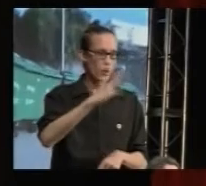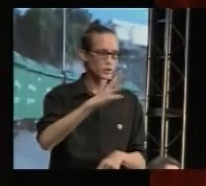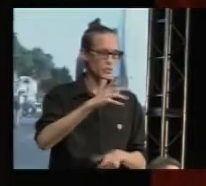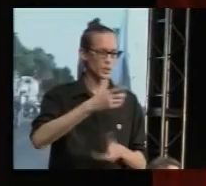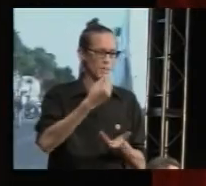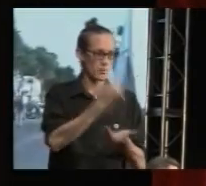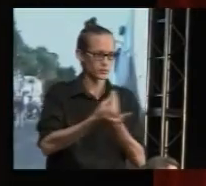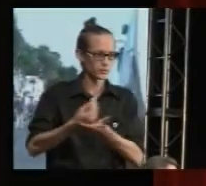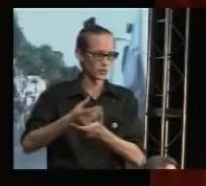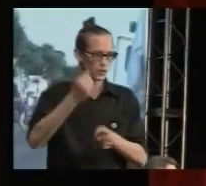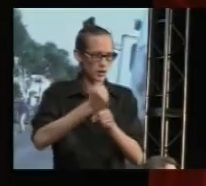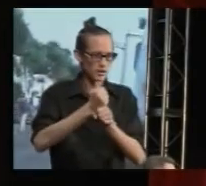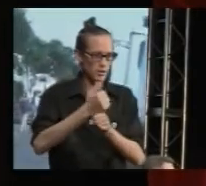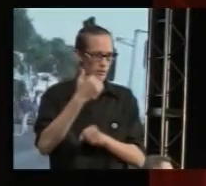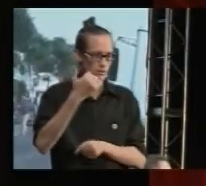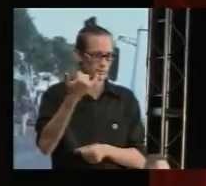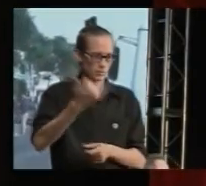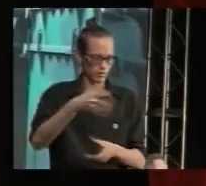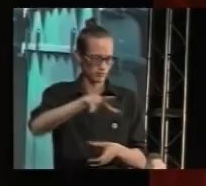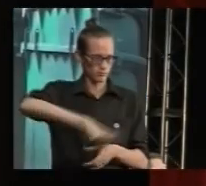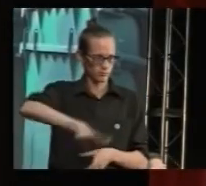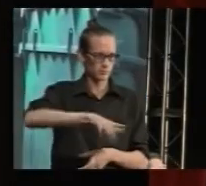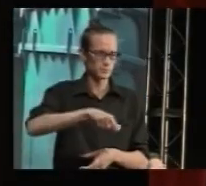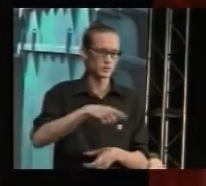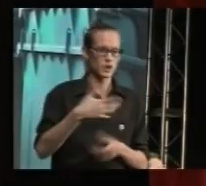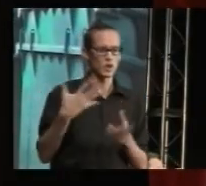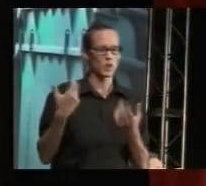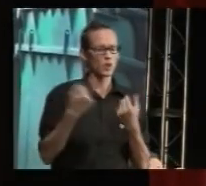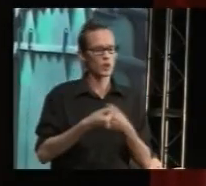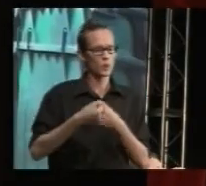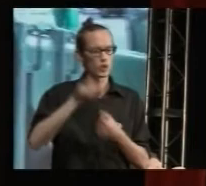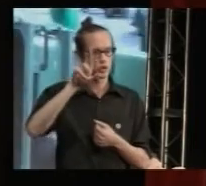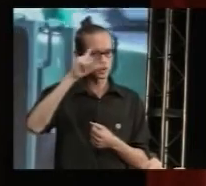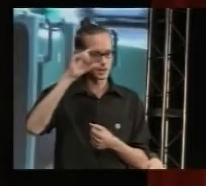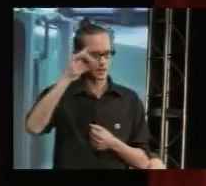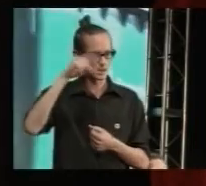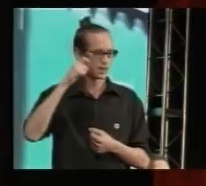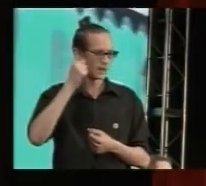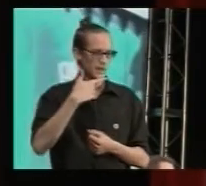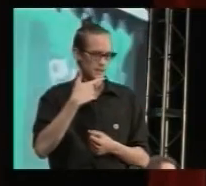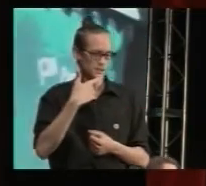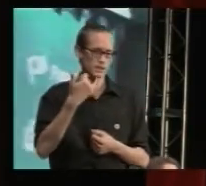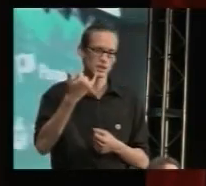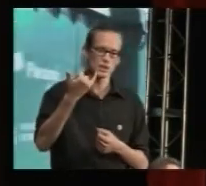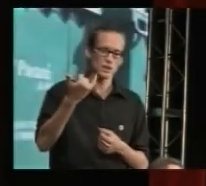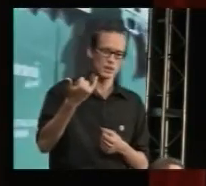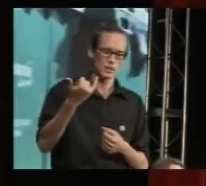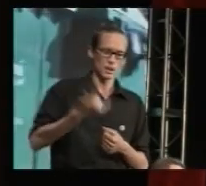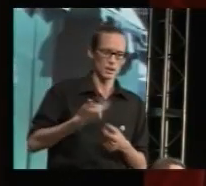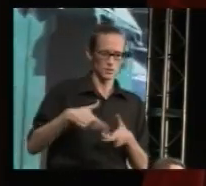partir de un convenio con Redengas, se finalizó la construcción de la nueva planta reductora de gas, lo que va a